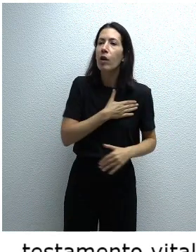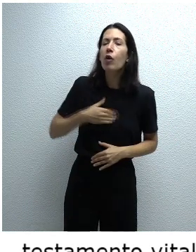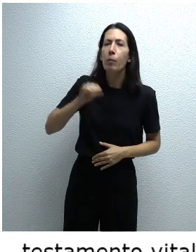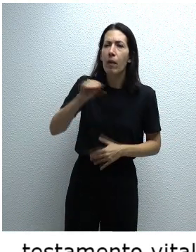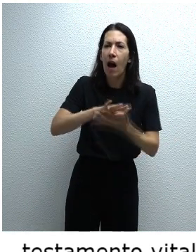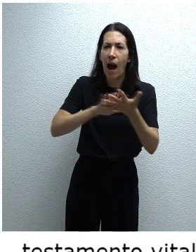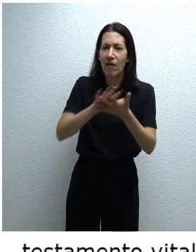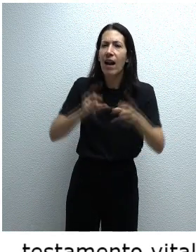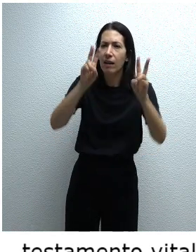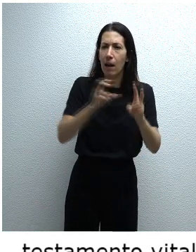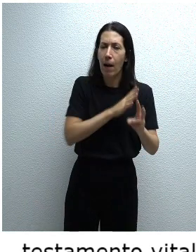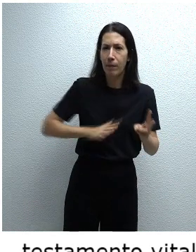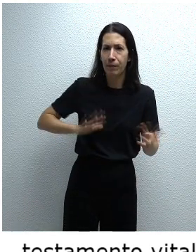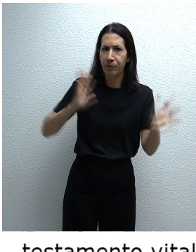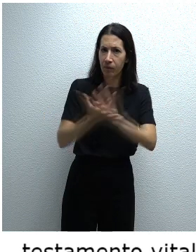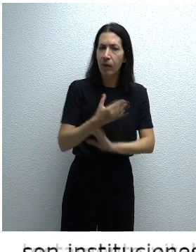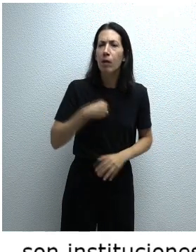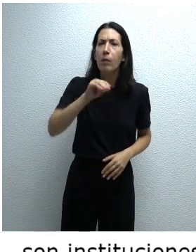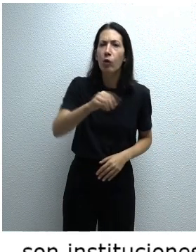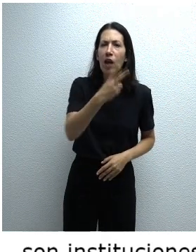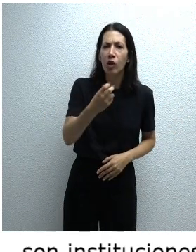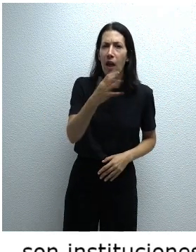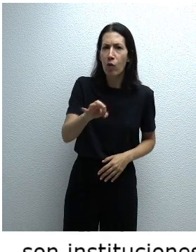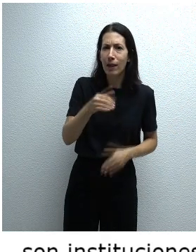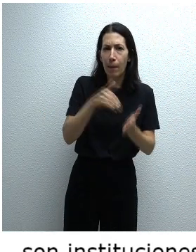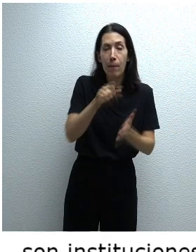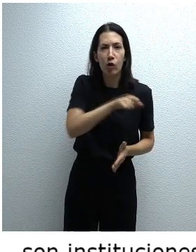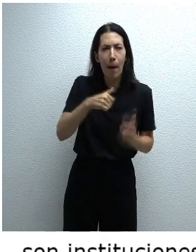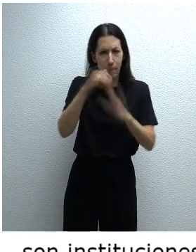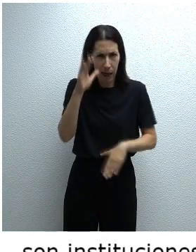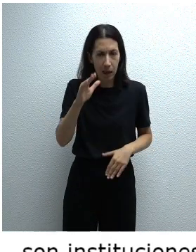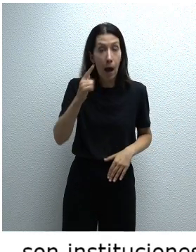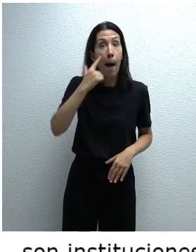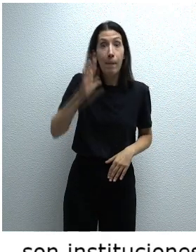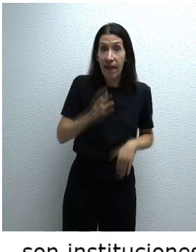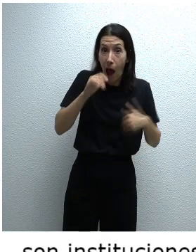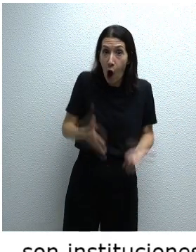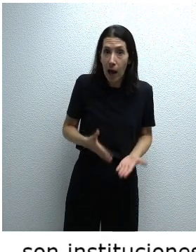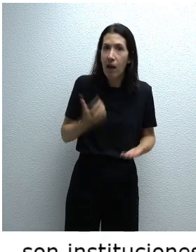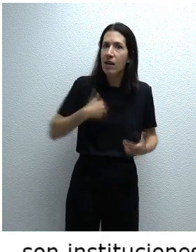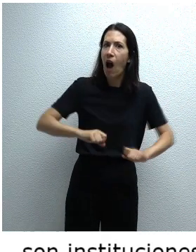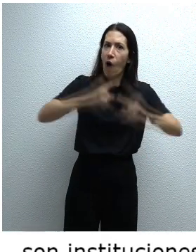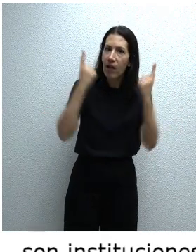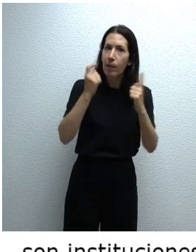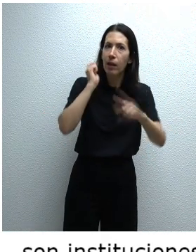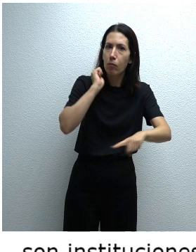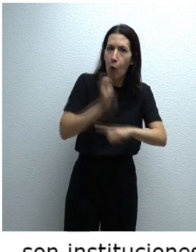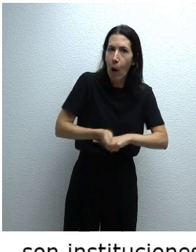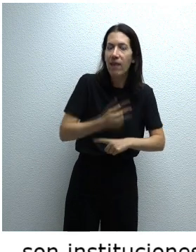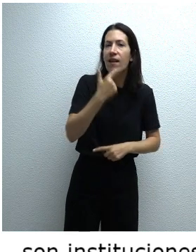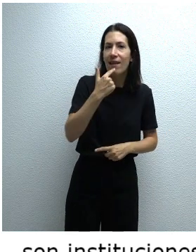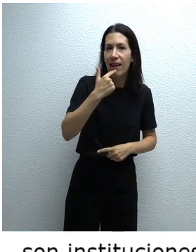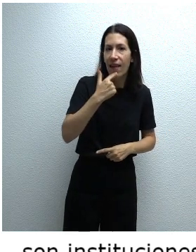transitoriedad. ¿Qué pasa con las más de 250.000 personas que al parecer están actualmente incapacitadas judicialmente? Porque